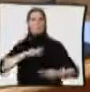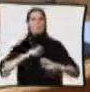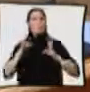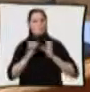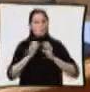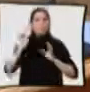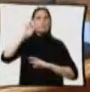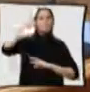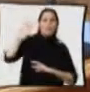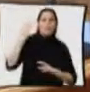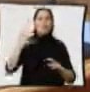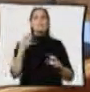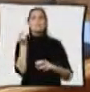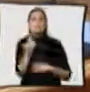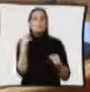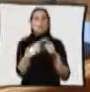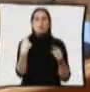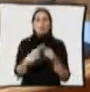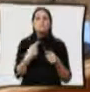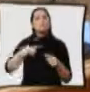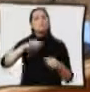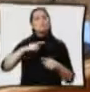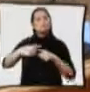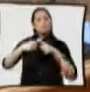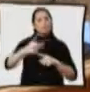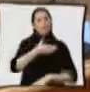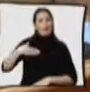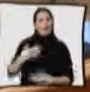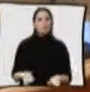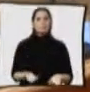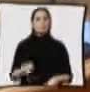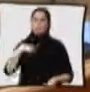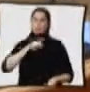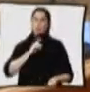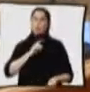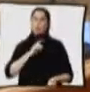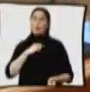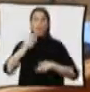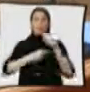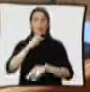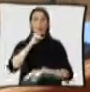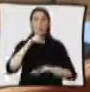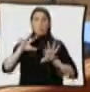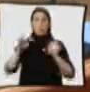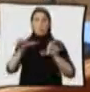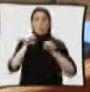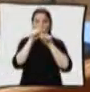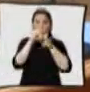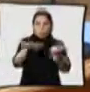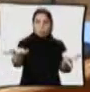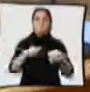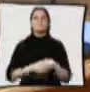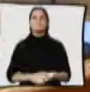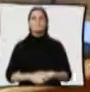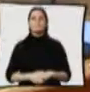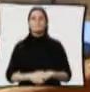inquietudes, ideas y cosas que compartir. Y se lo hacemos llegar a los demás a través de las ondas de